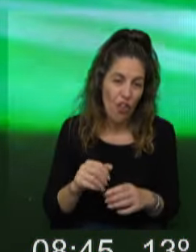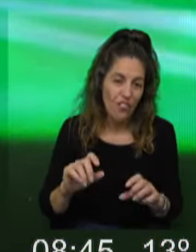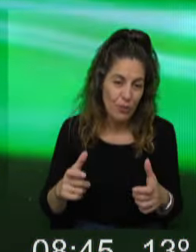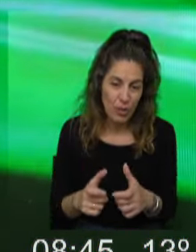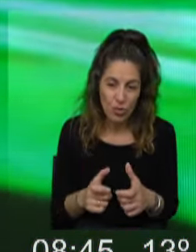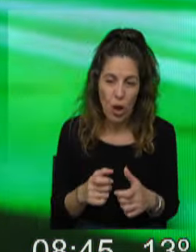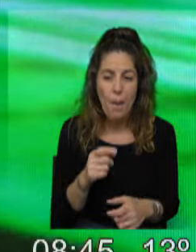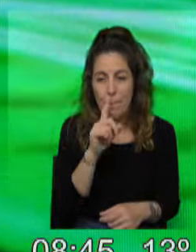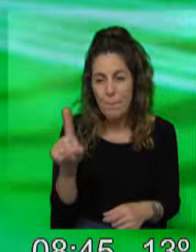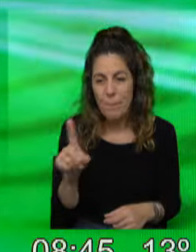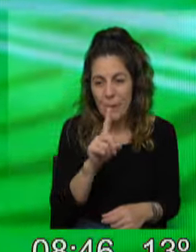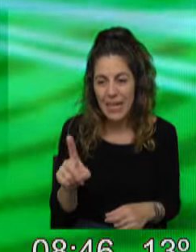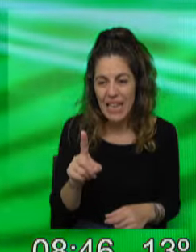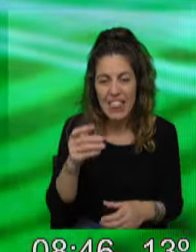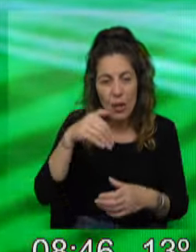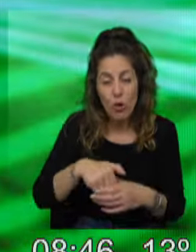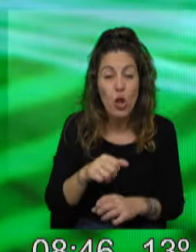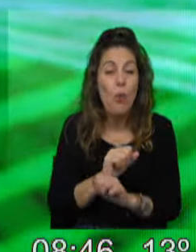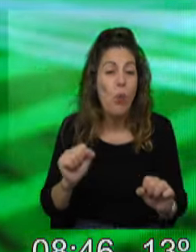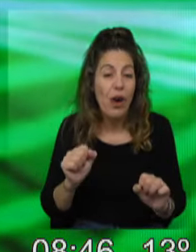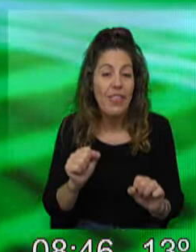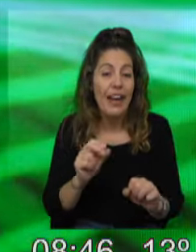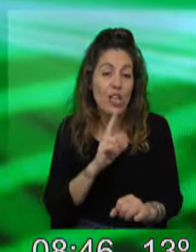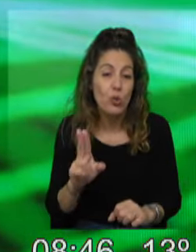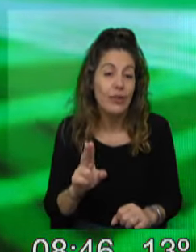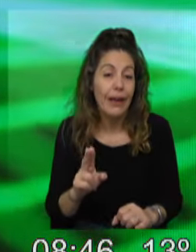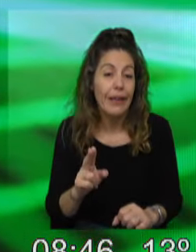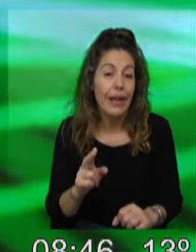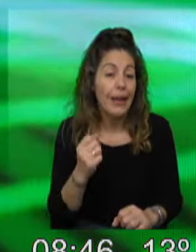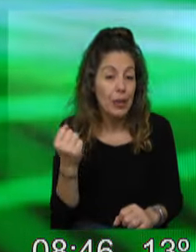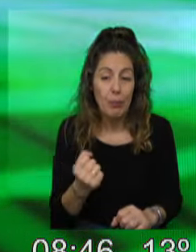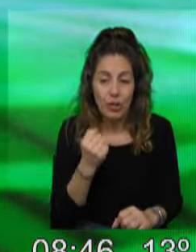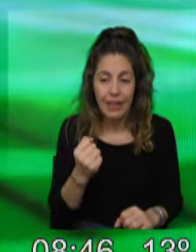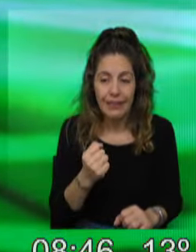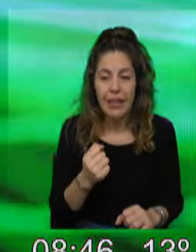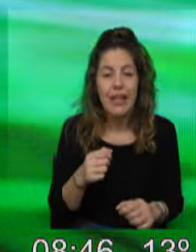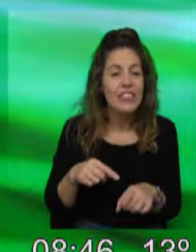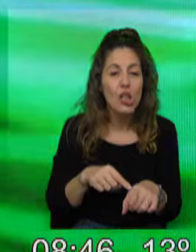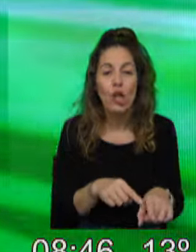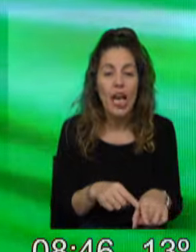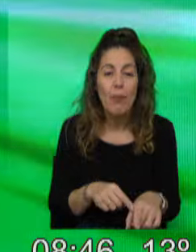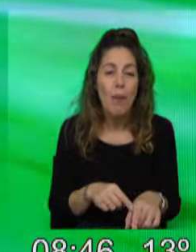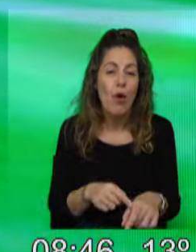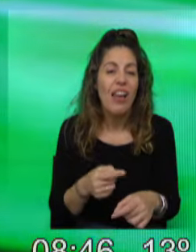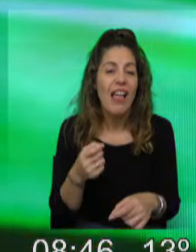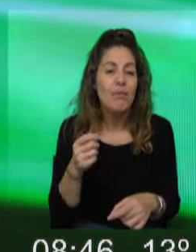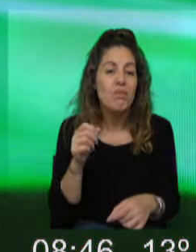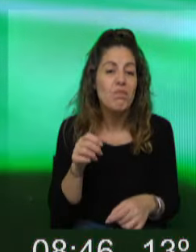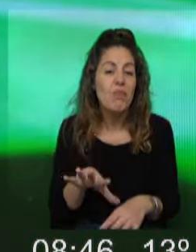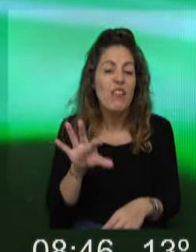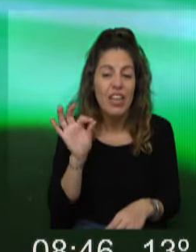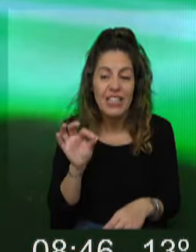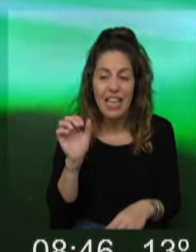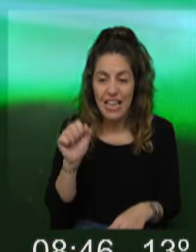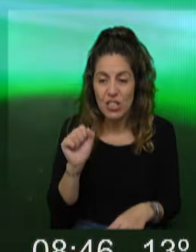pocos miles de votos pueden resultar decisivos si nos guiamos por la preferencia en las encuestas y por el electorado de opinión parecido a lo que pasó